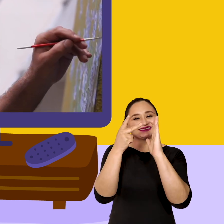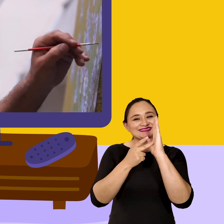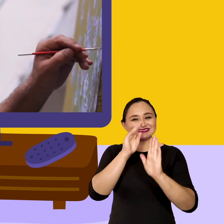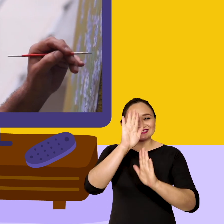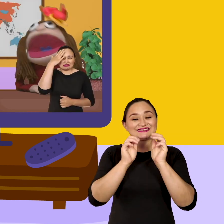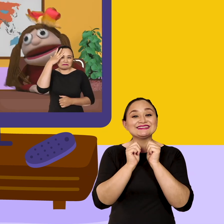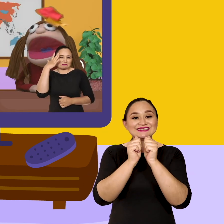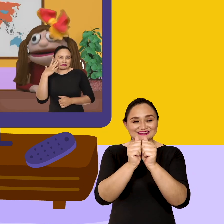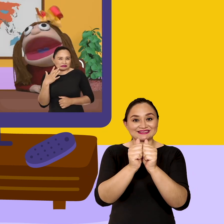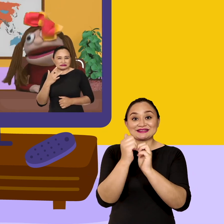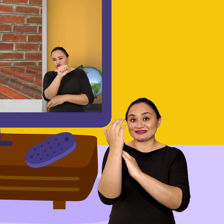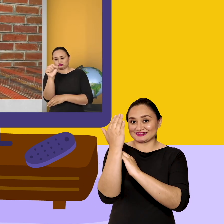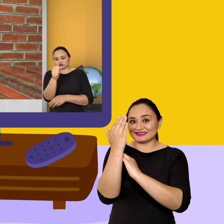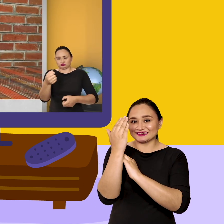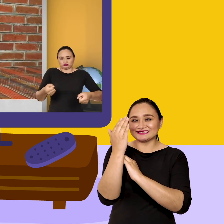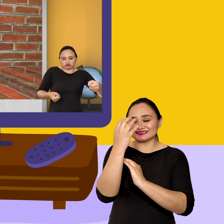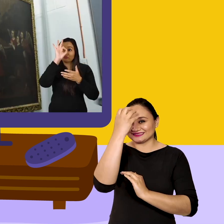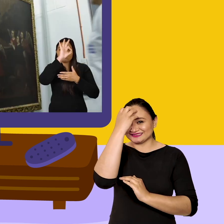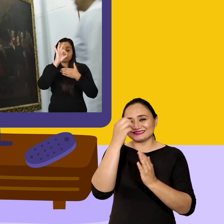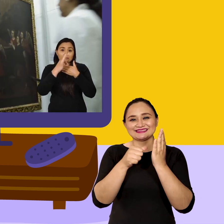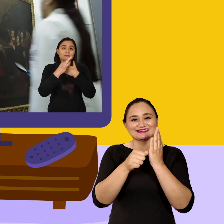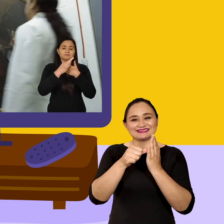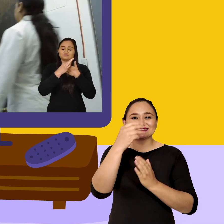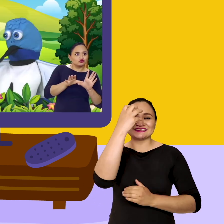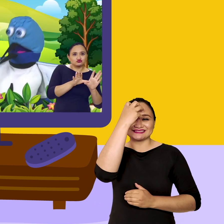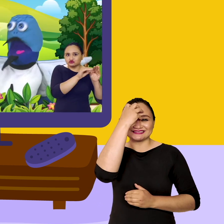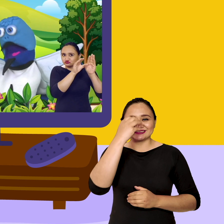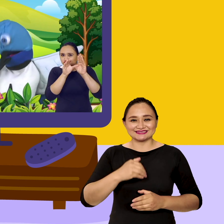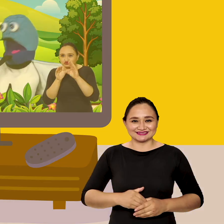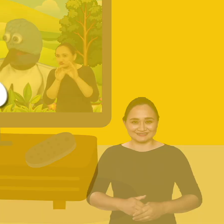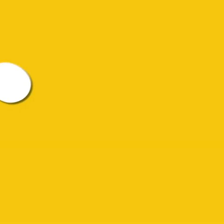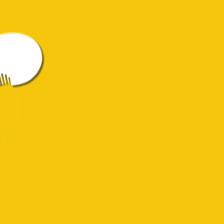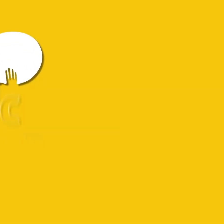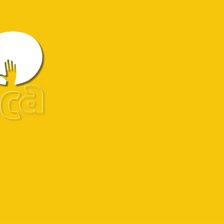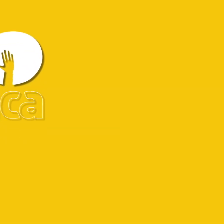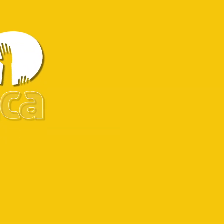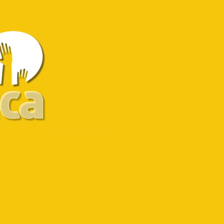Educa Contigo, la tele educativa del Ministerio de Educación.